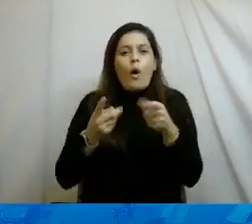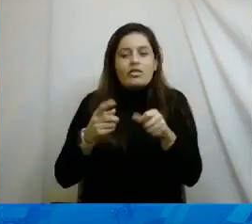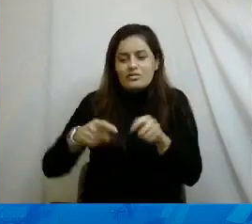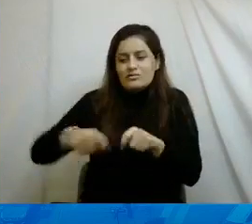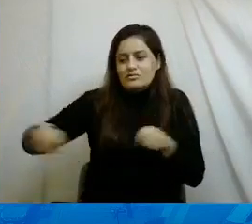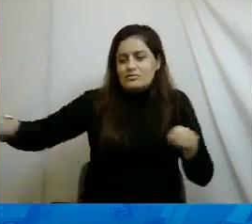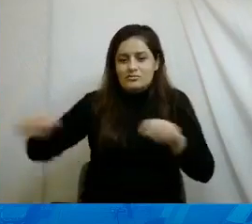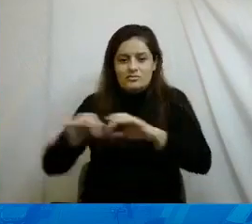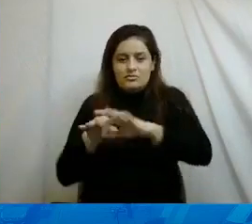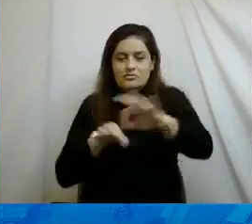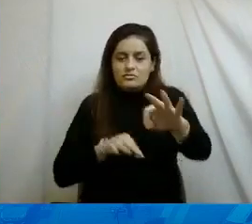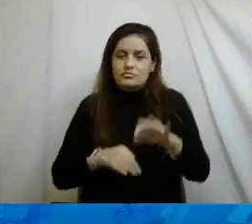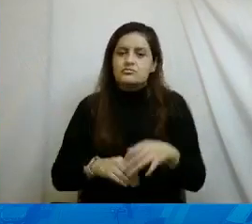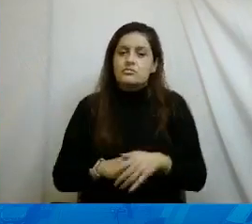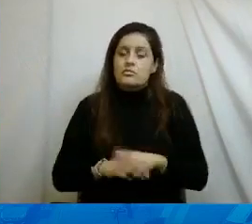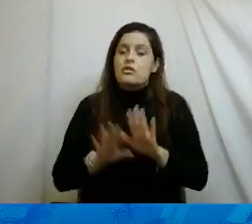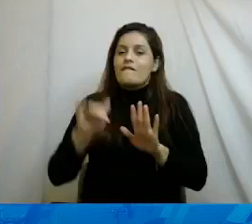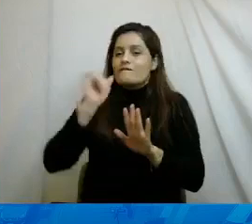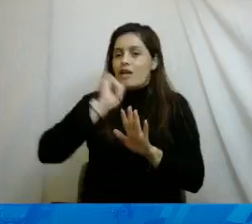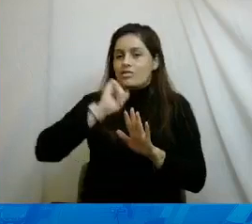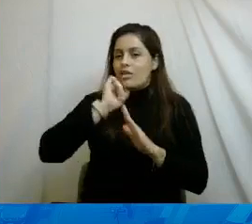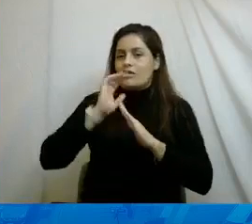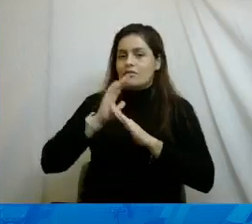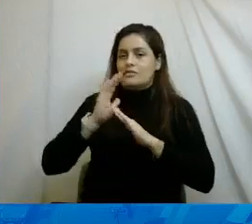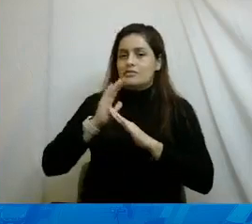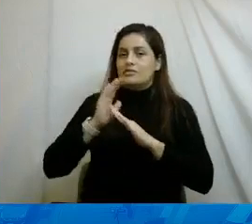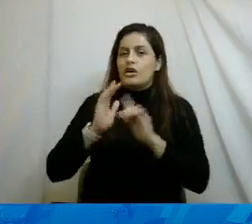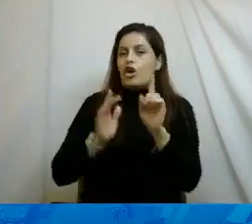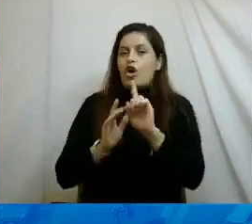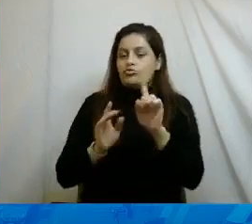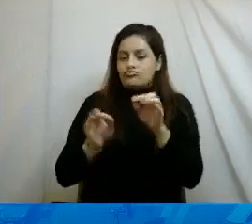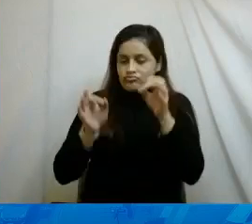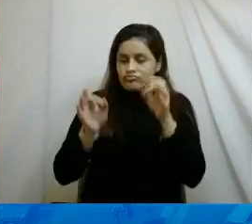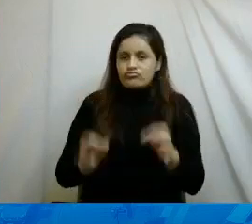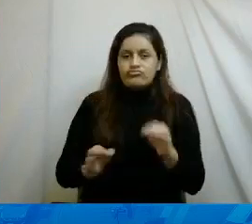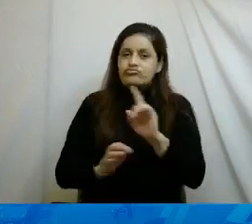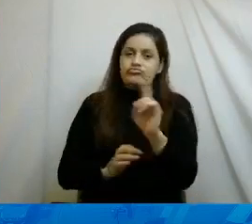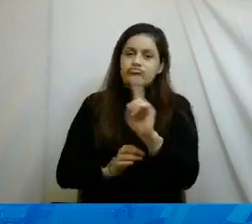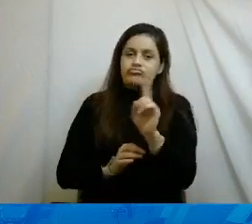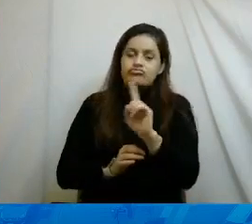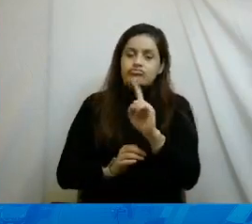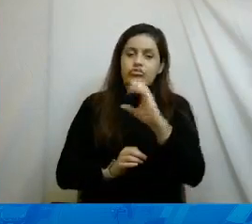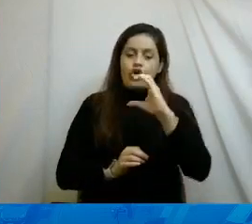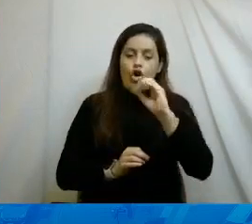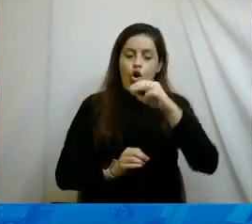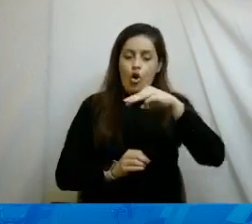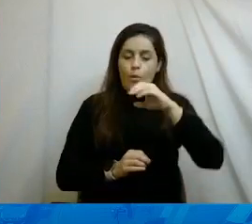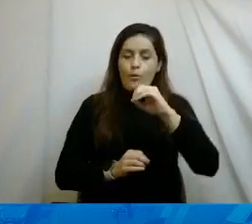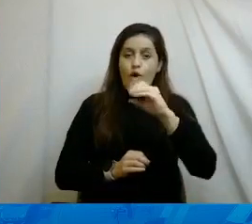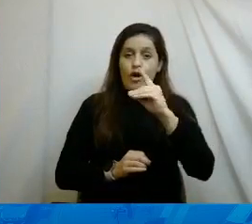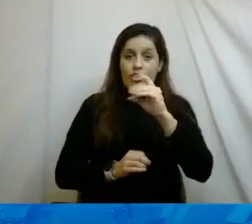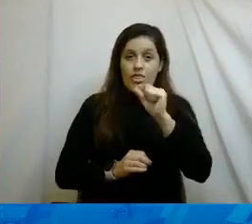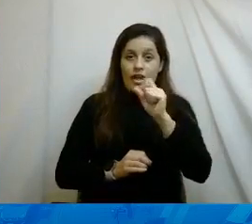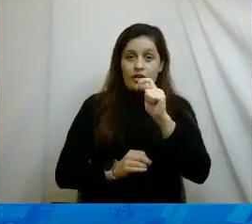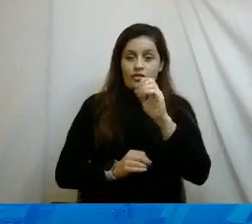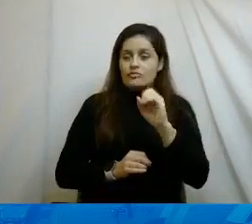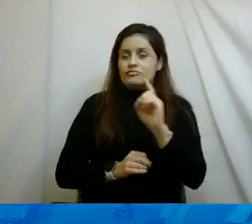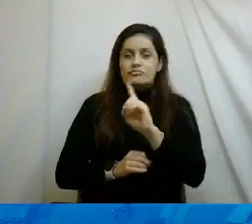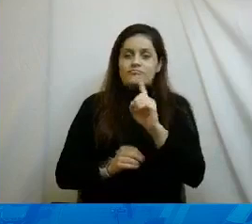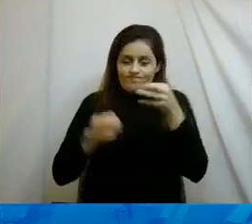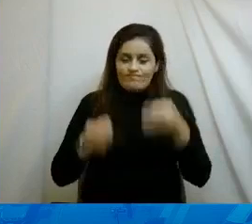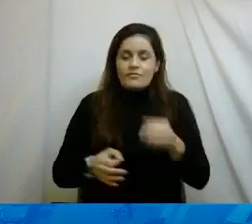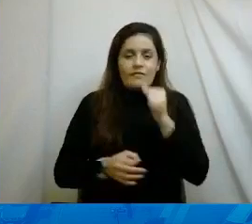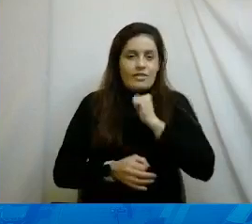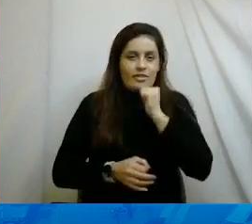aproximadamente, pero está en proceso aún. O sea, todavía no está el consolidado de la propuesta de comodato y una vez que esté también va a pasar a la comisión jurídica.